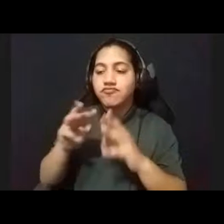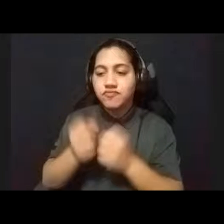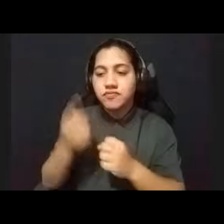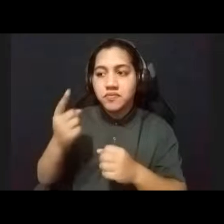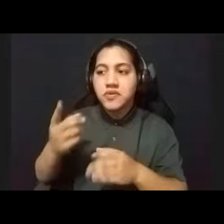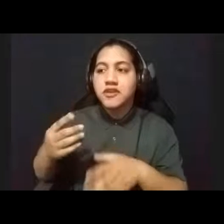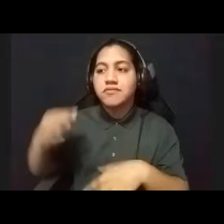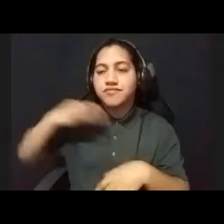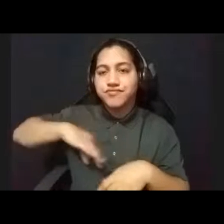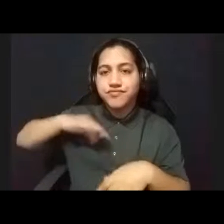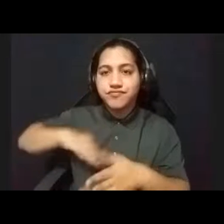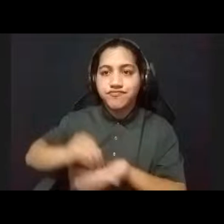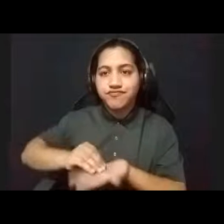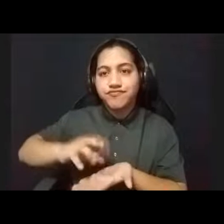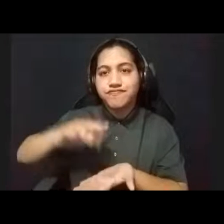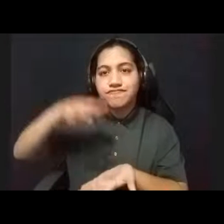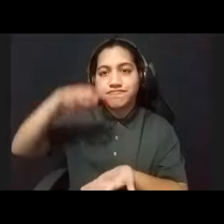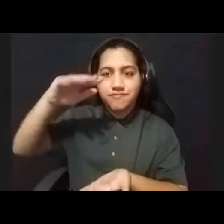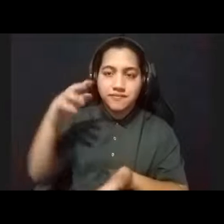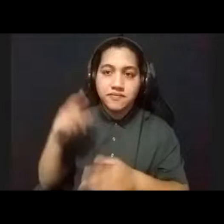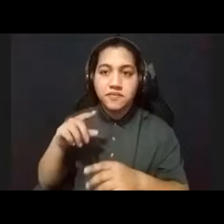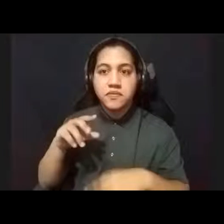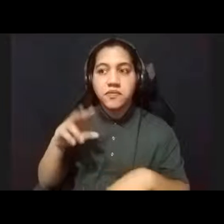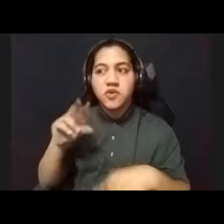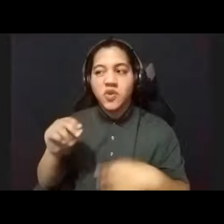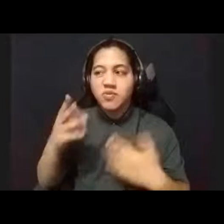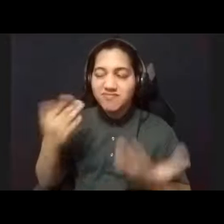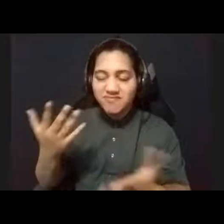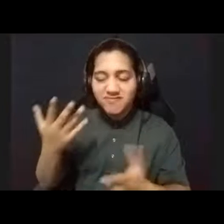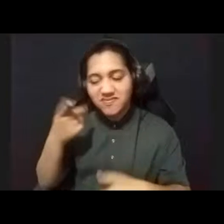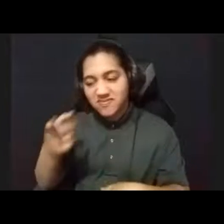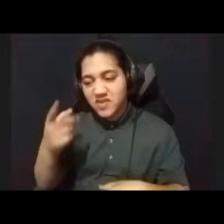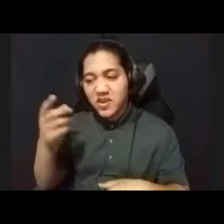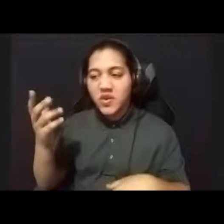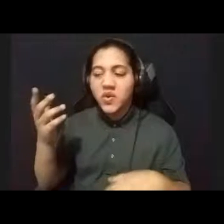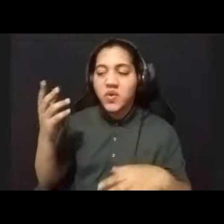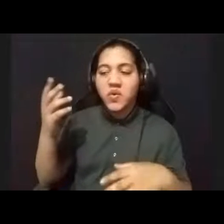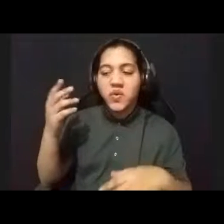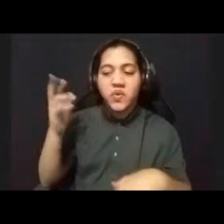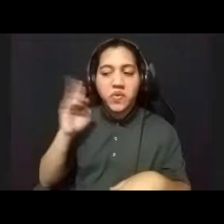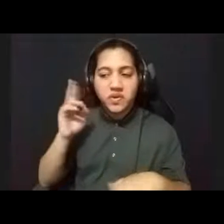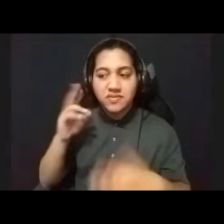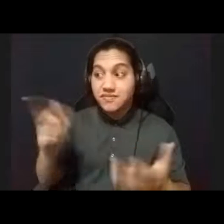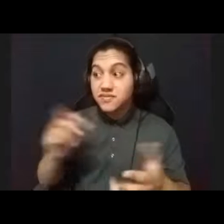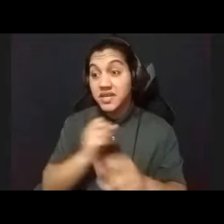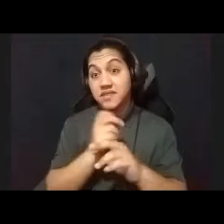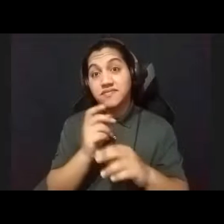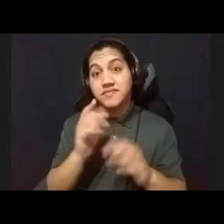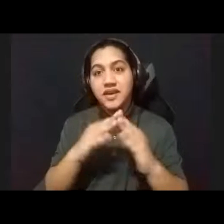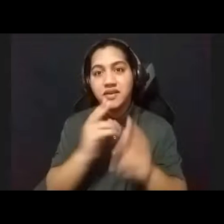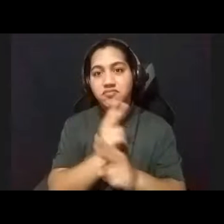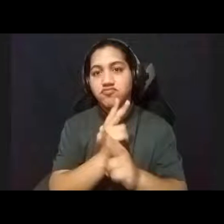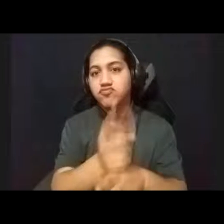pronto. No, porque me incomoda el ruido. Pondré una casa de préstamos para cobrar, como